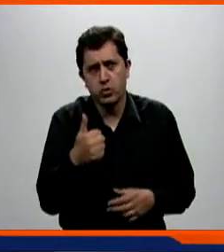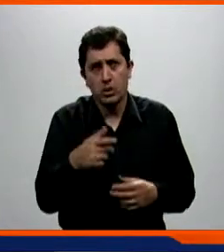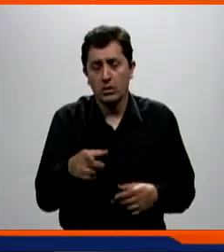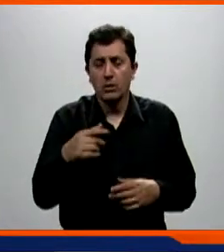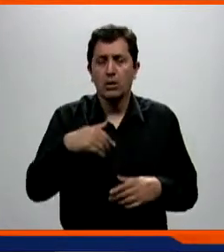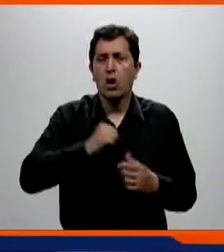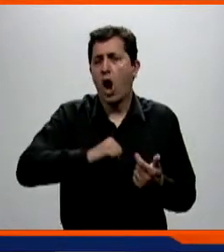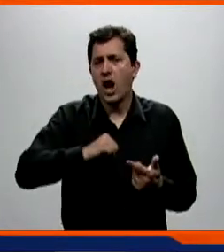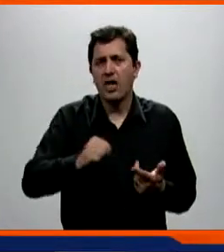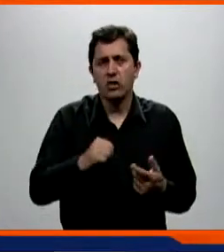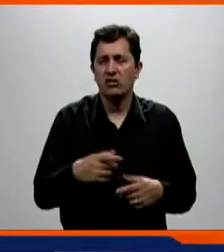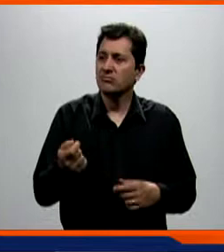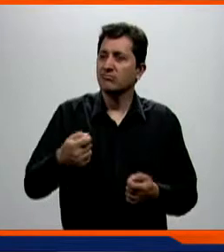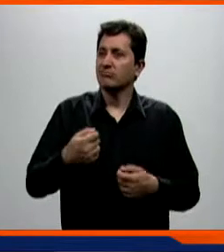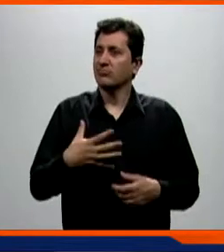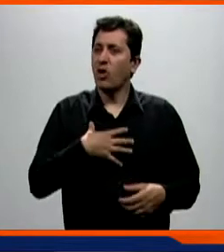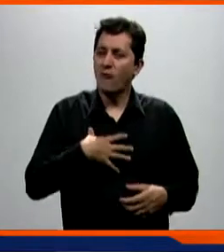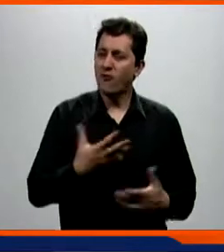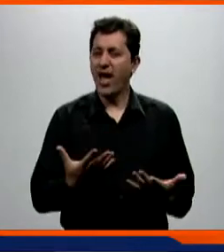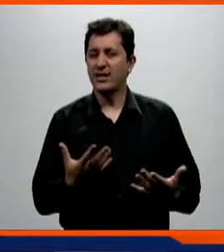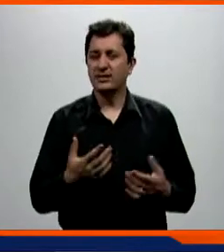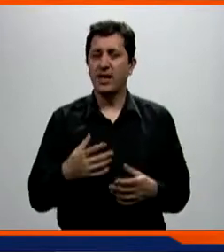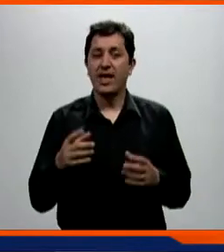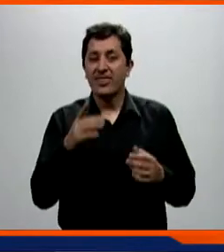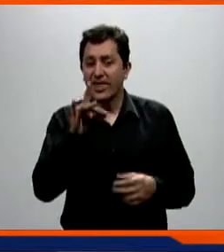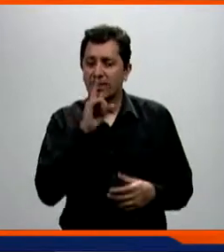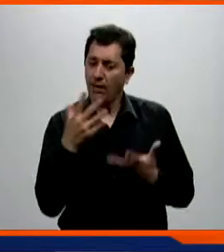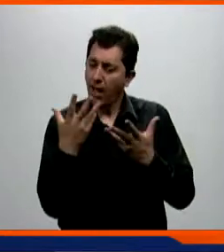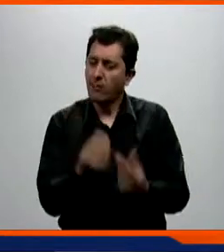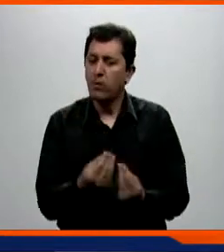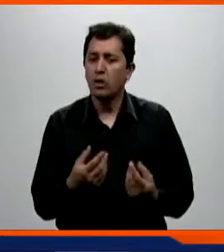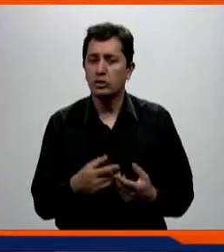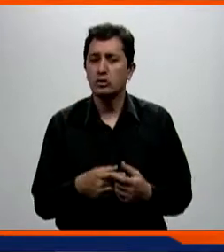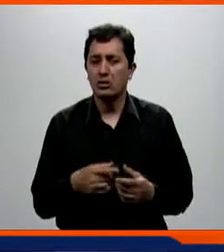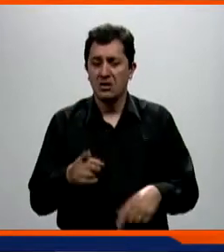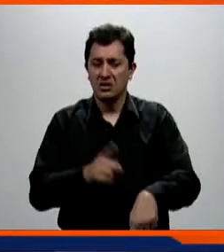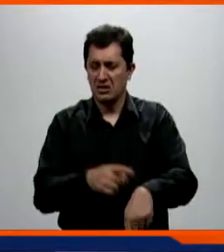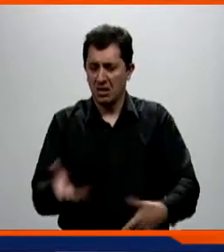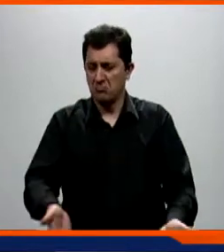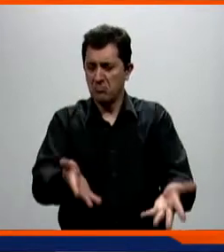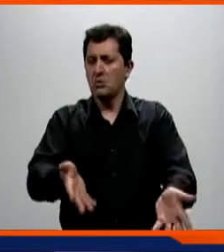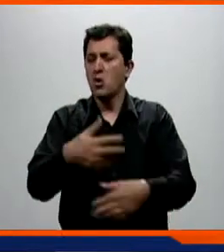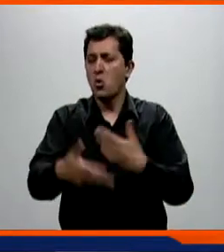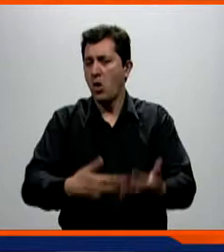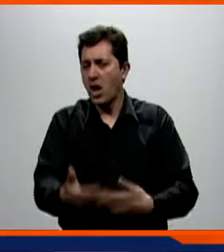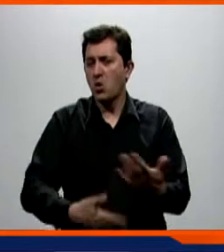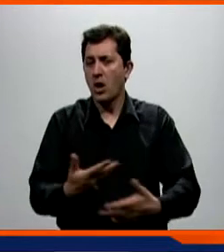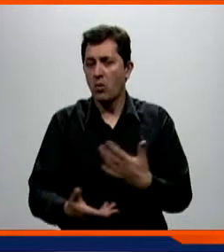ha encontrado confianza, ha encontrado el respaldo del entrenador, que lo deja con el correr de los minutos en campo y que le